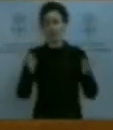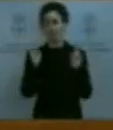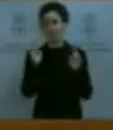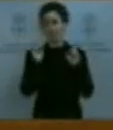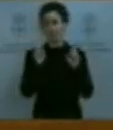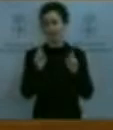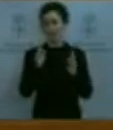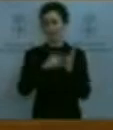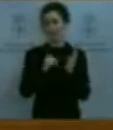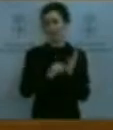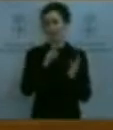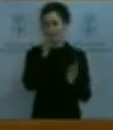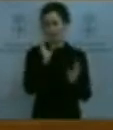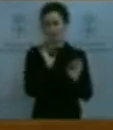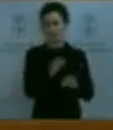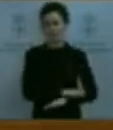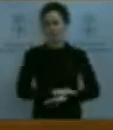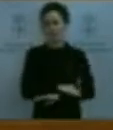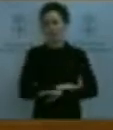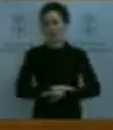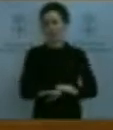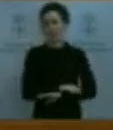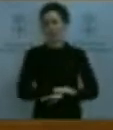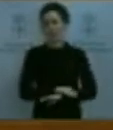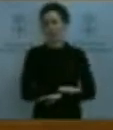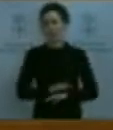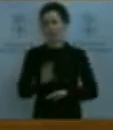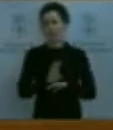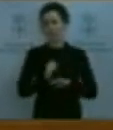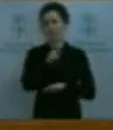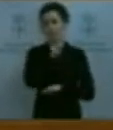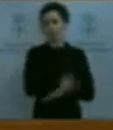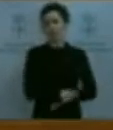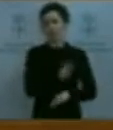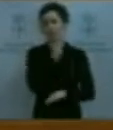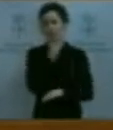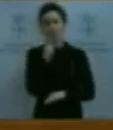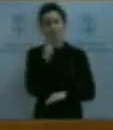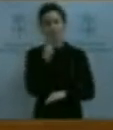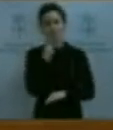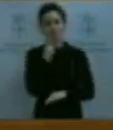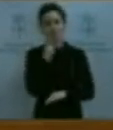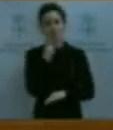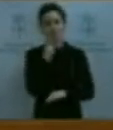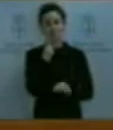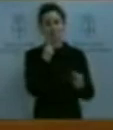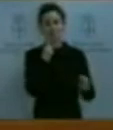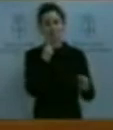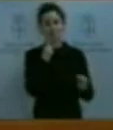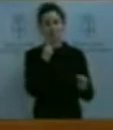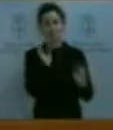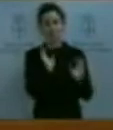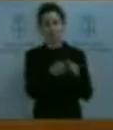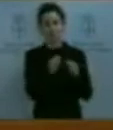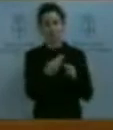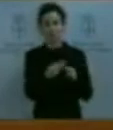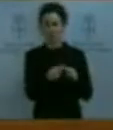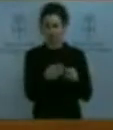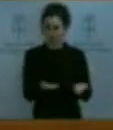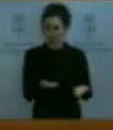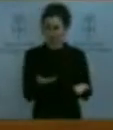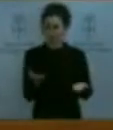enorme y brillante consejero de Compromís. Se debería estar buscando soluciones concretas para superar